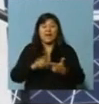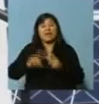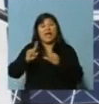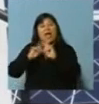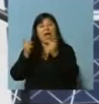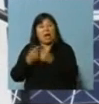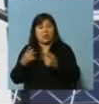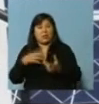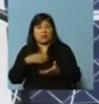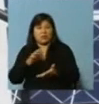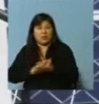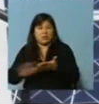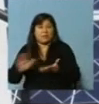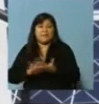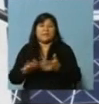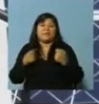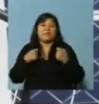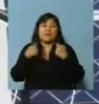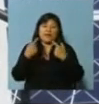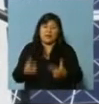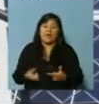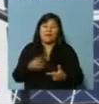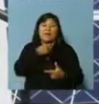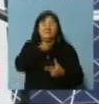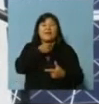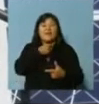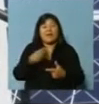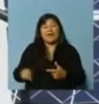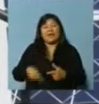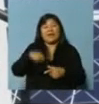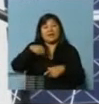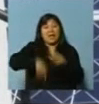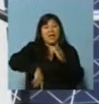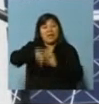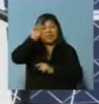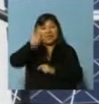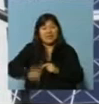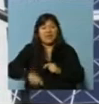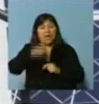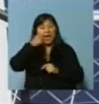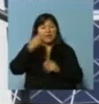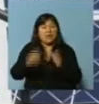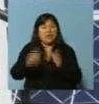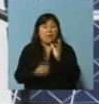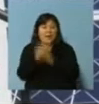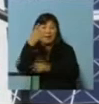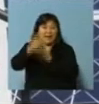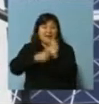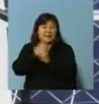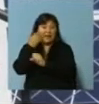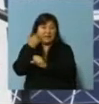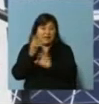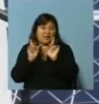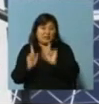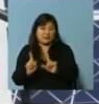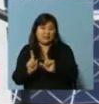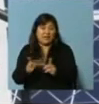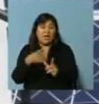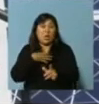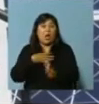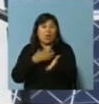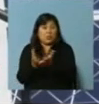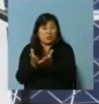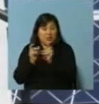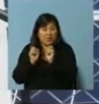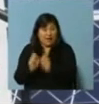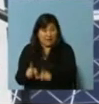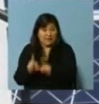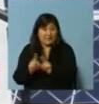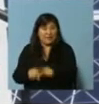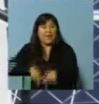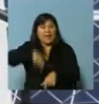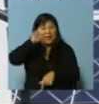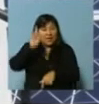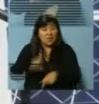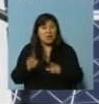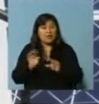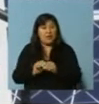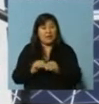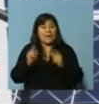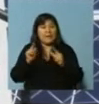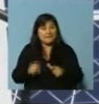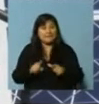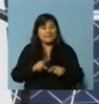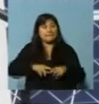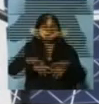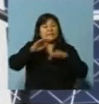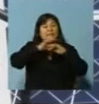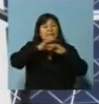aulas, tenemos que garantizar la jornada extendida para lo que hay que tener más infraestructura, tenemos que techar los patios de todas las